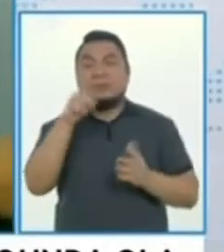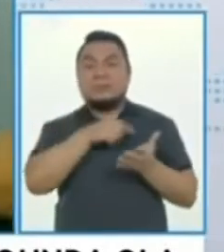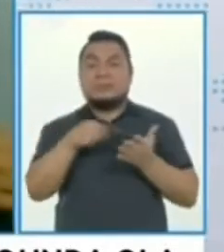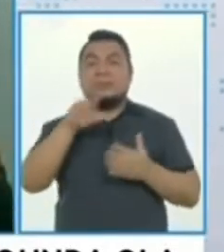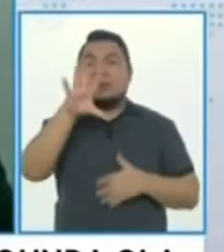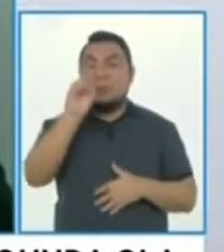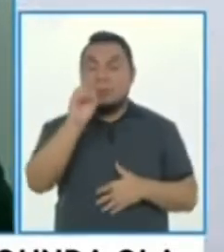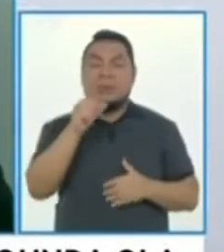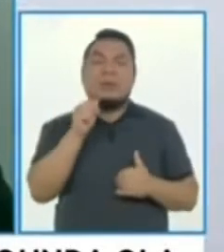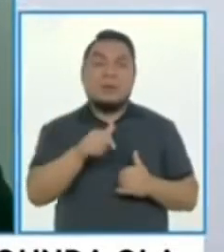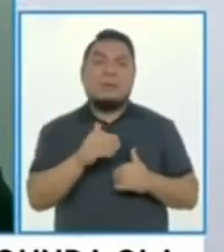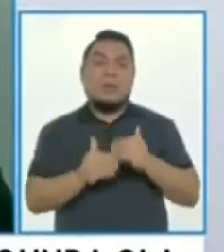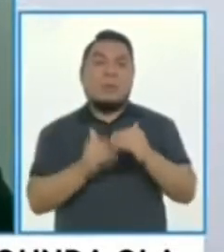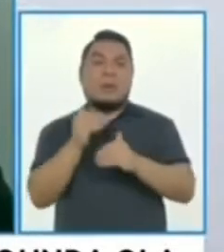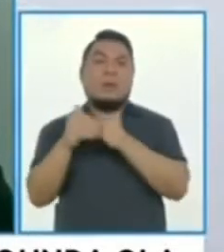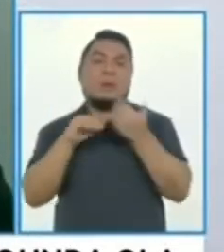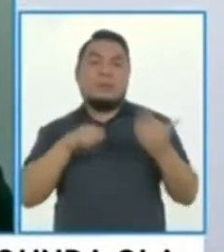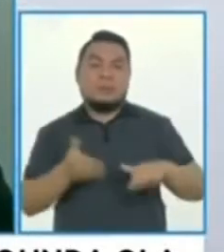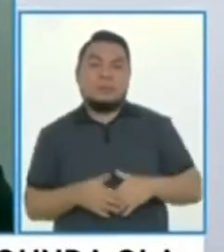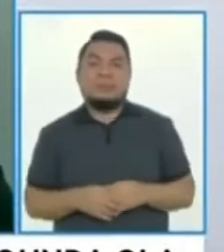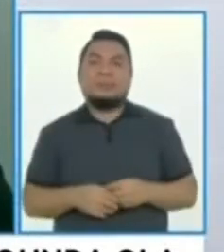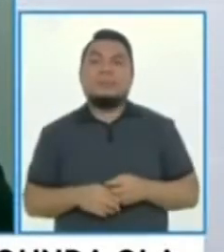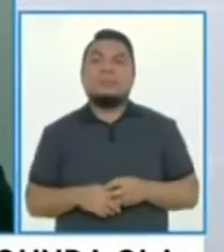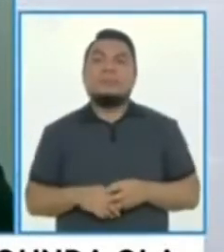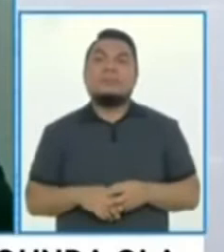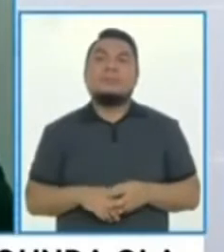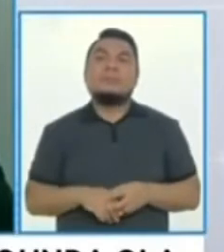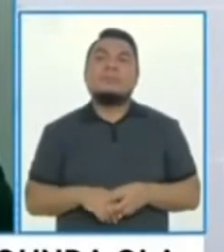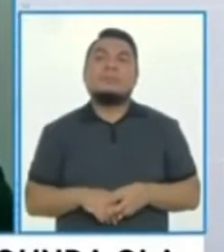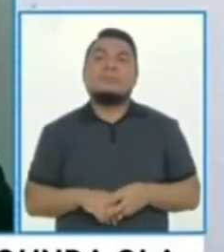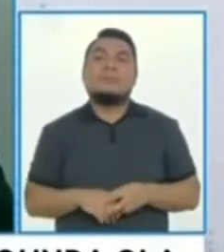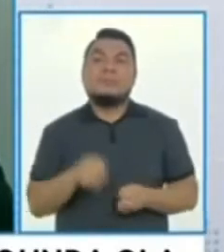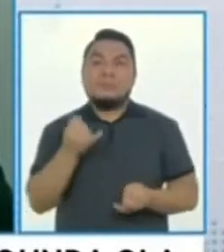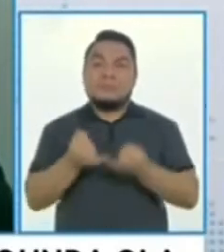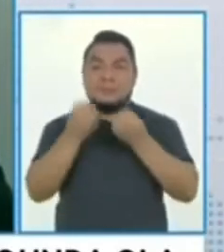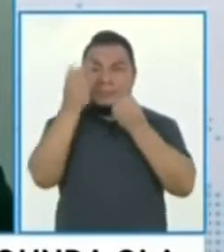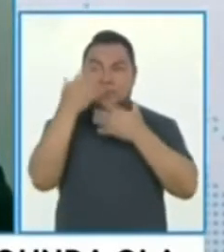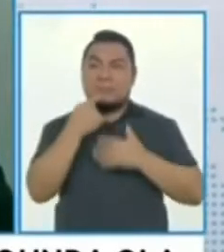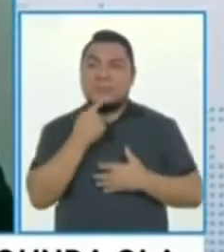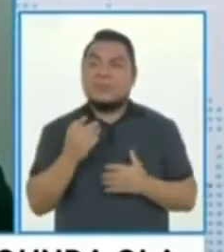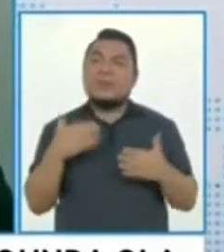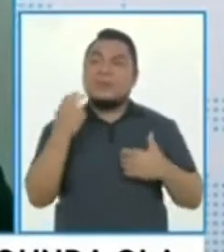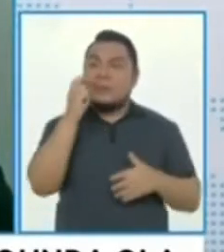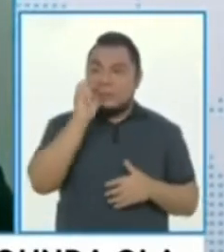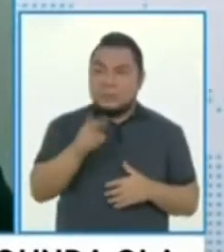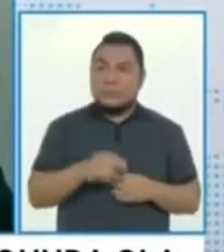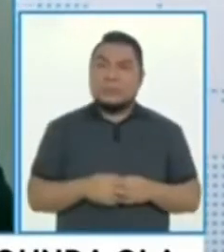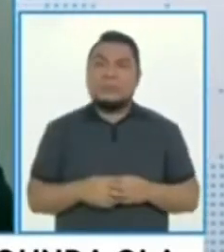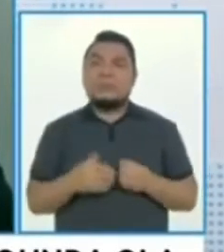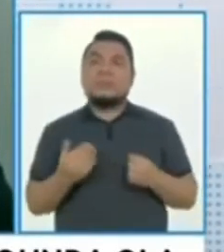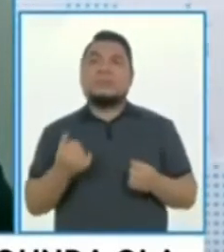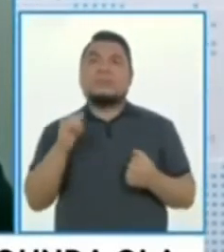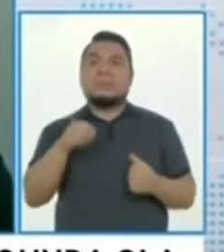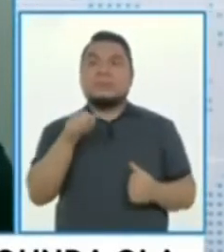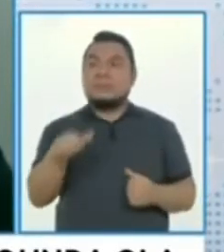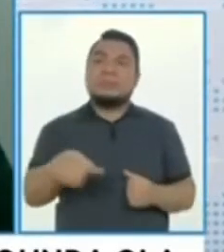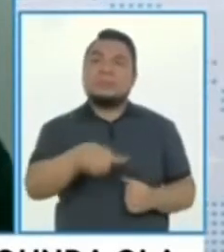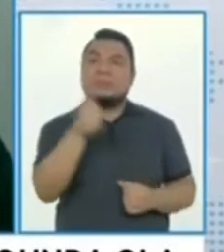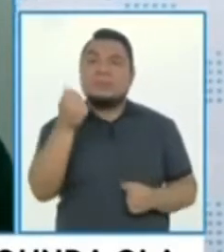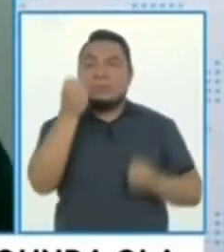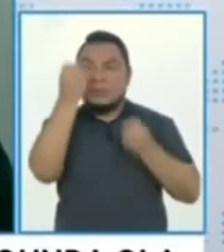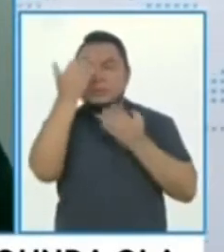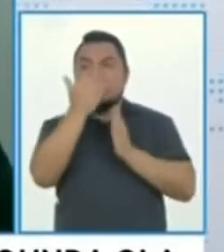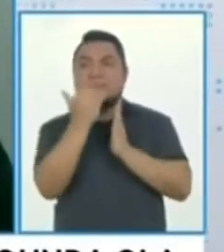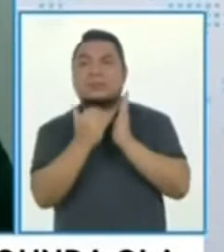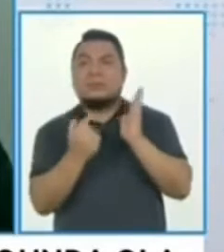eran 50 y esto viene aumentando. Claro, ahora, en las últimas cifras nosotros hemos podido ver que más bien otro de los